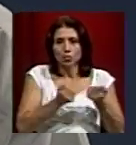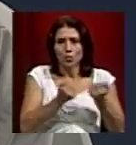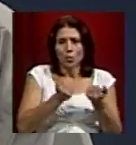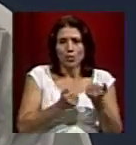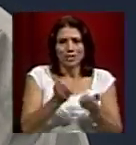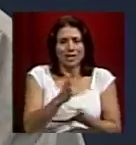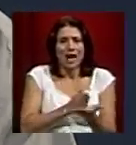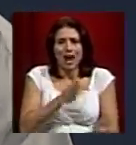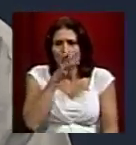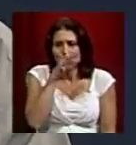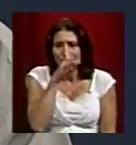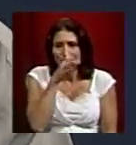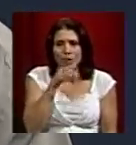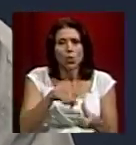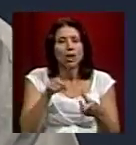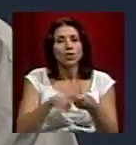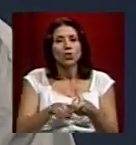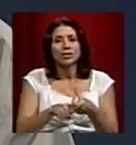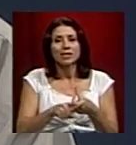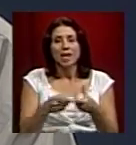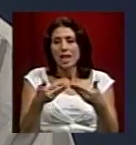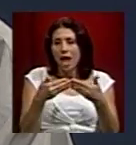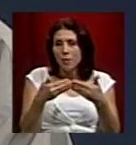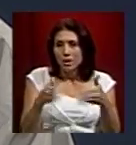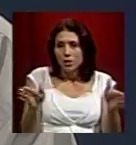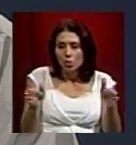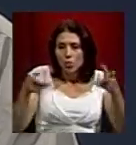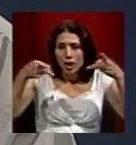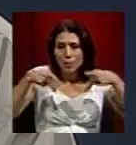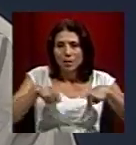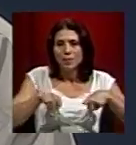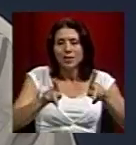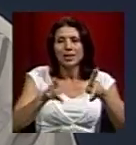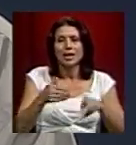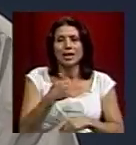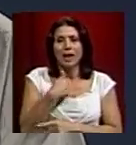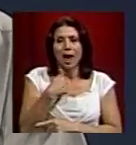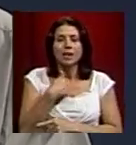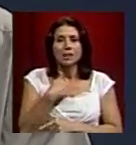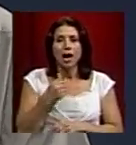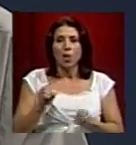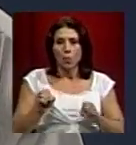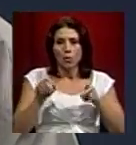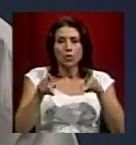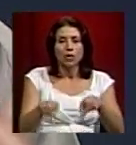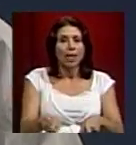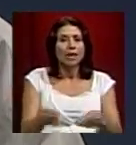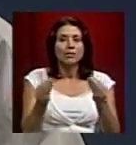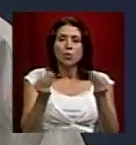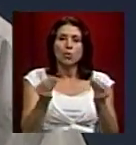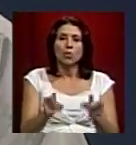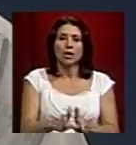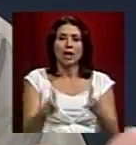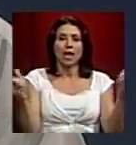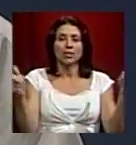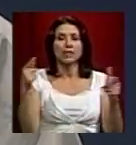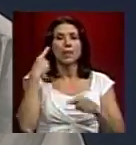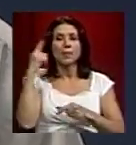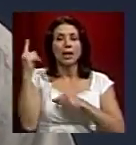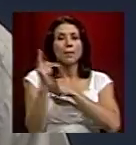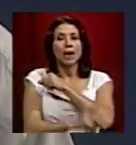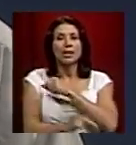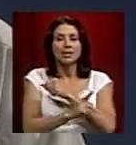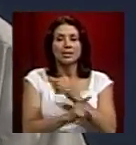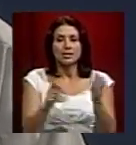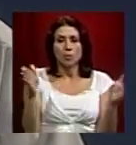¿verdad? Entonces, la apertura lo que permite es que haya oportunidades muy, muy grandes para